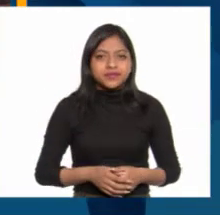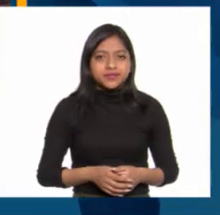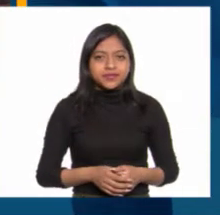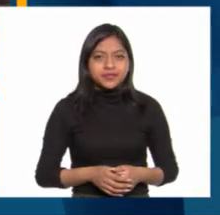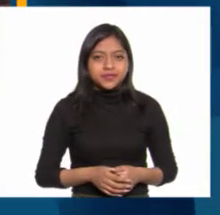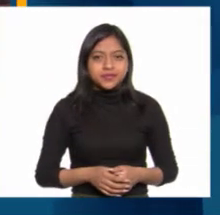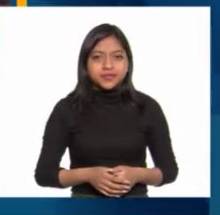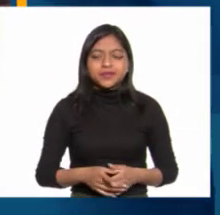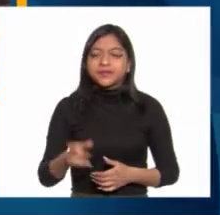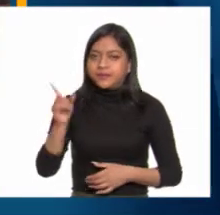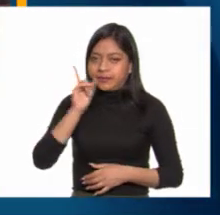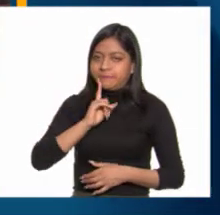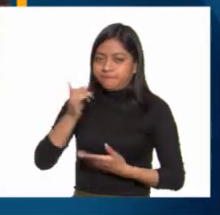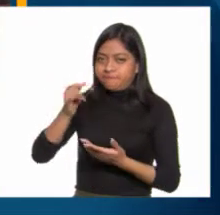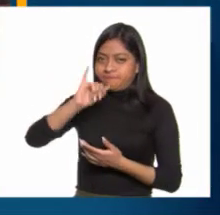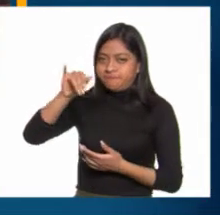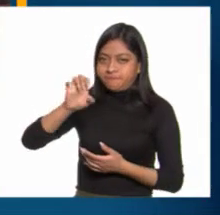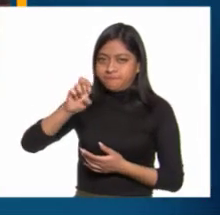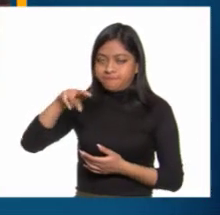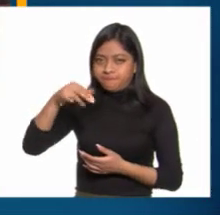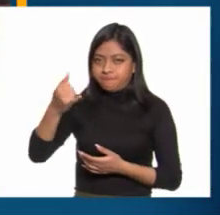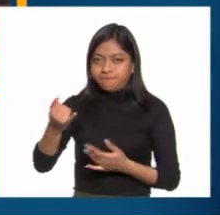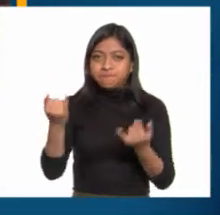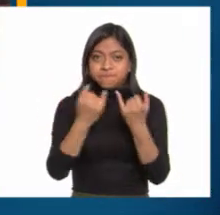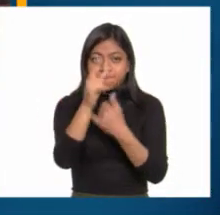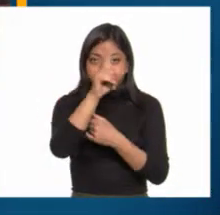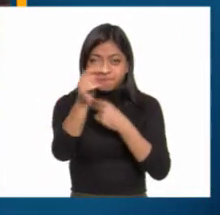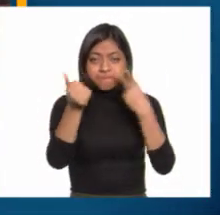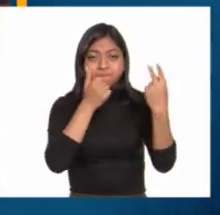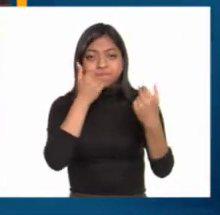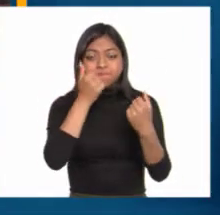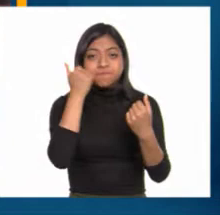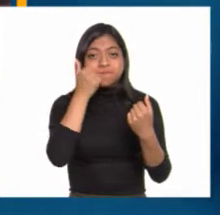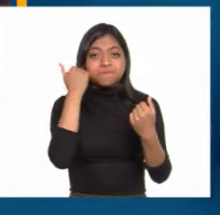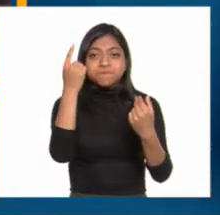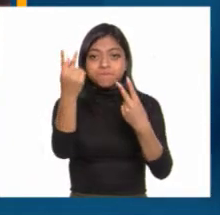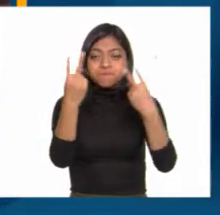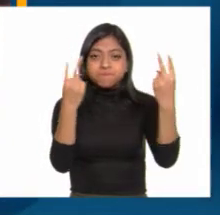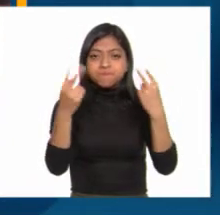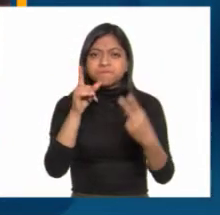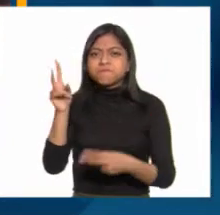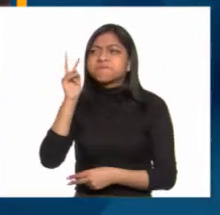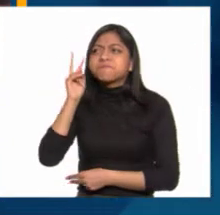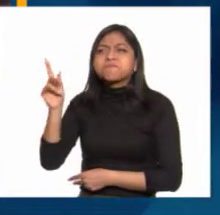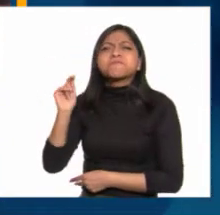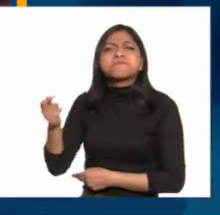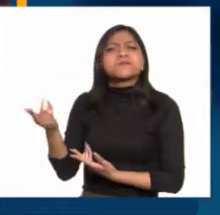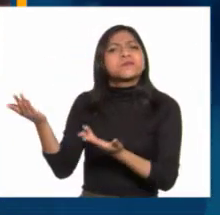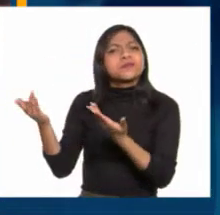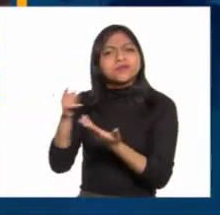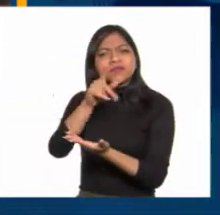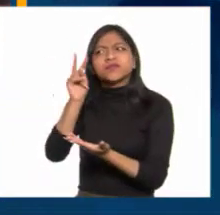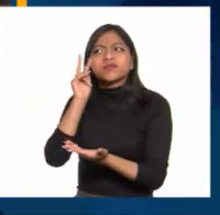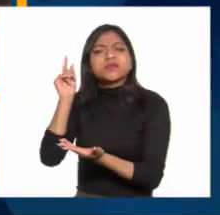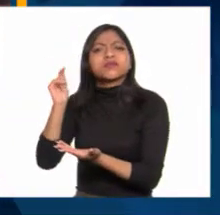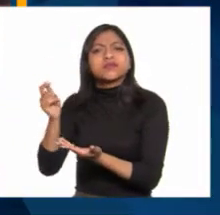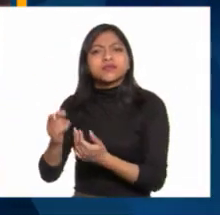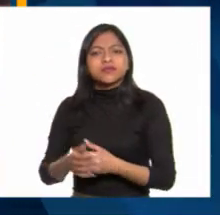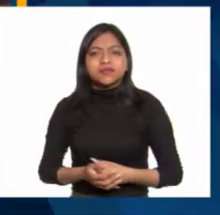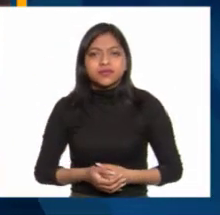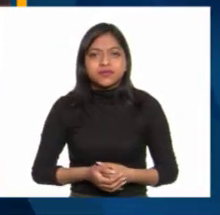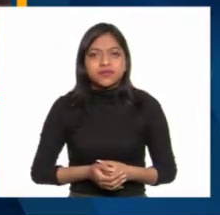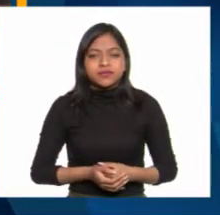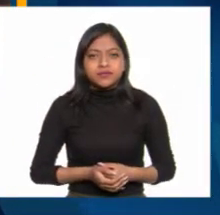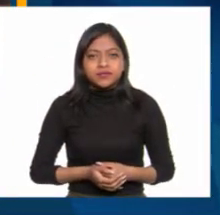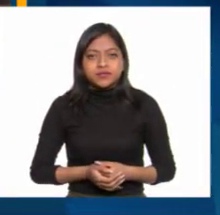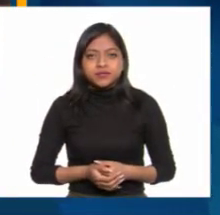bien. Jenny, estudiantes en casa, ¿podrían describirme qué es lo que están viendo? Muy bien, a